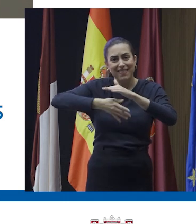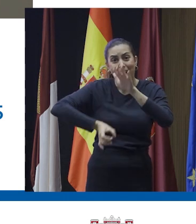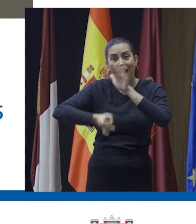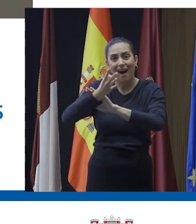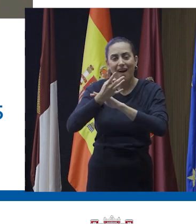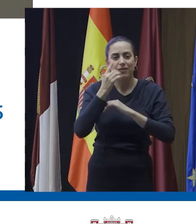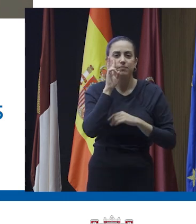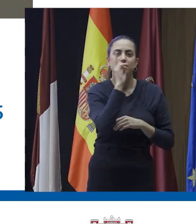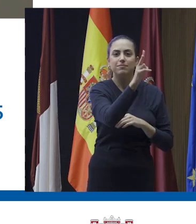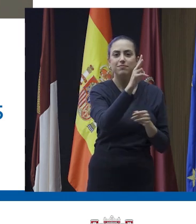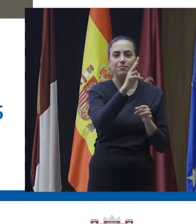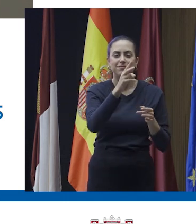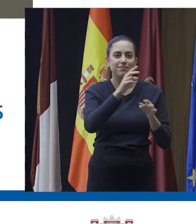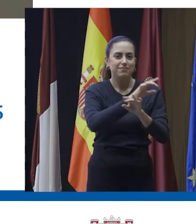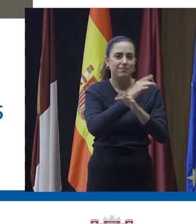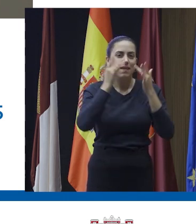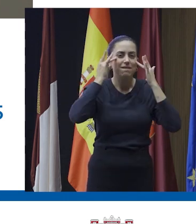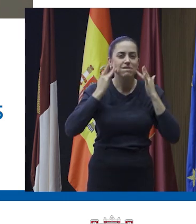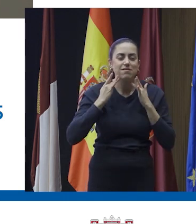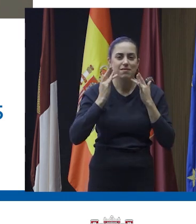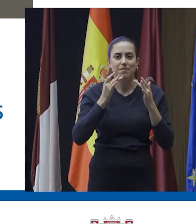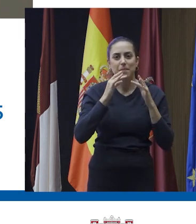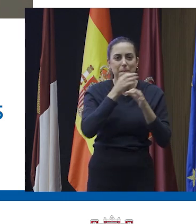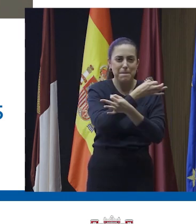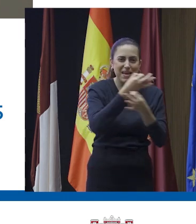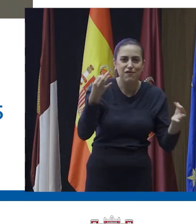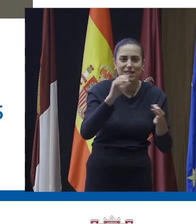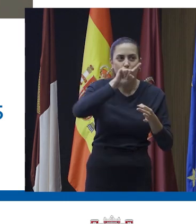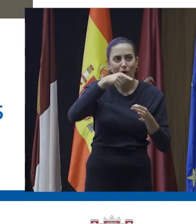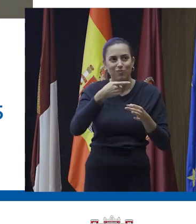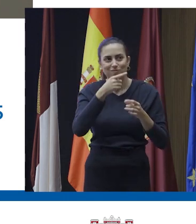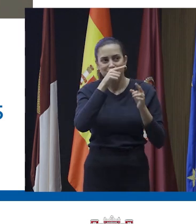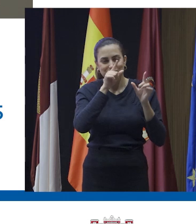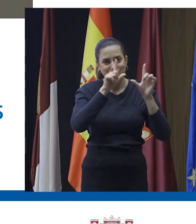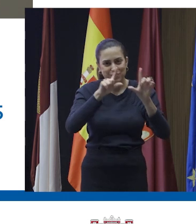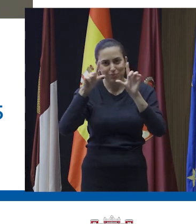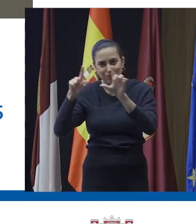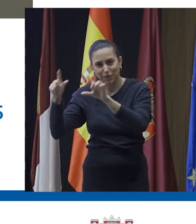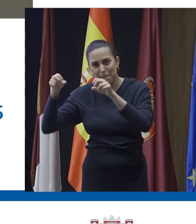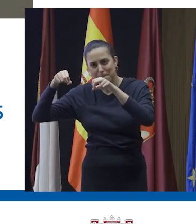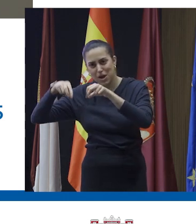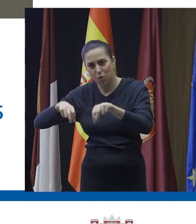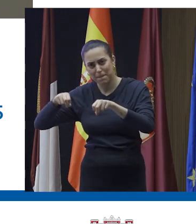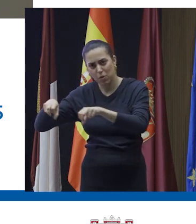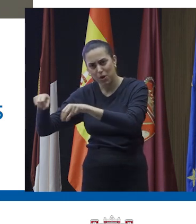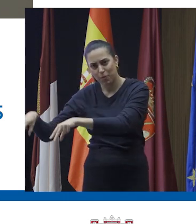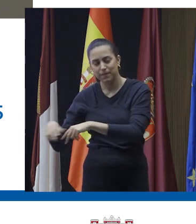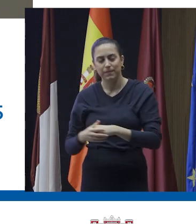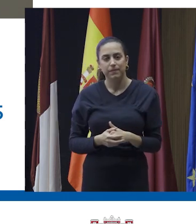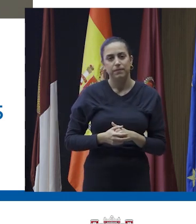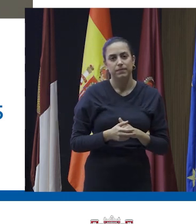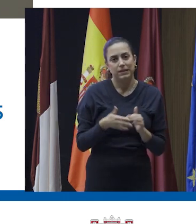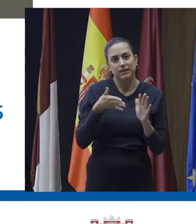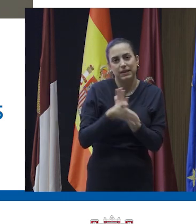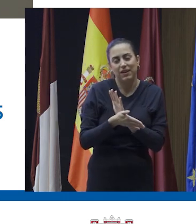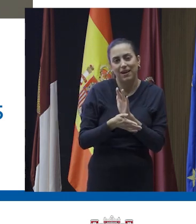visión totalmente definida pues a aparecer esas opacidades, esa borrosidad, esa pérdida del color, conforme va